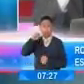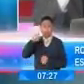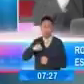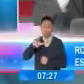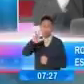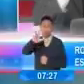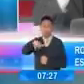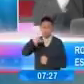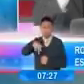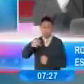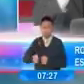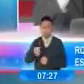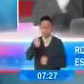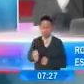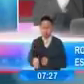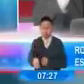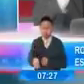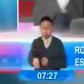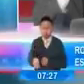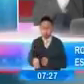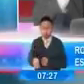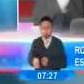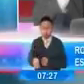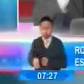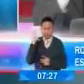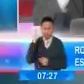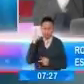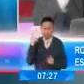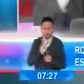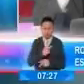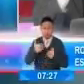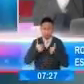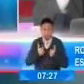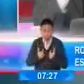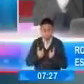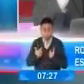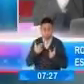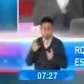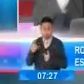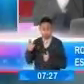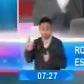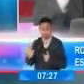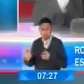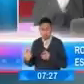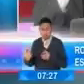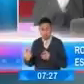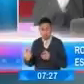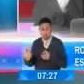después de que está preso, si esto es lo más y de mi relación con un legislador,